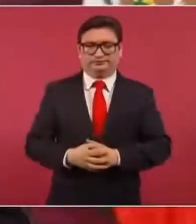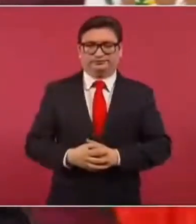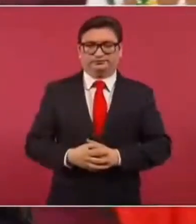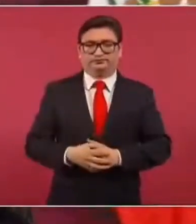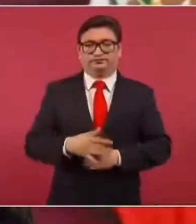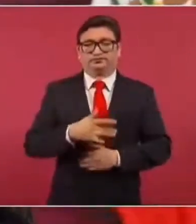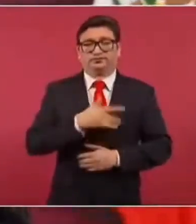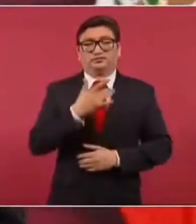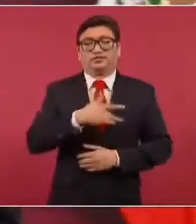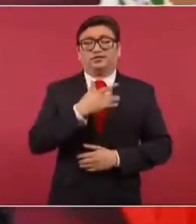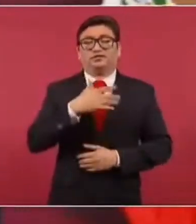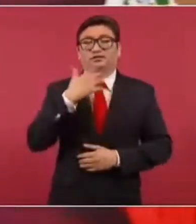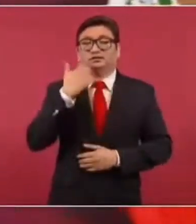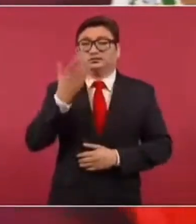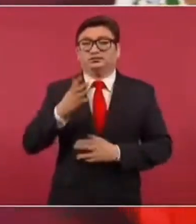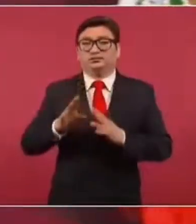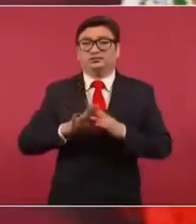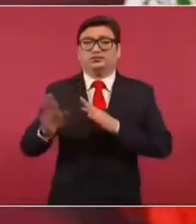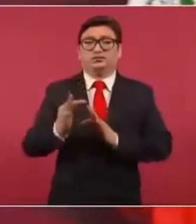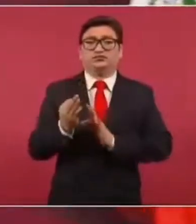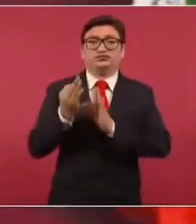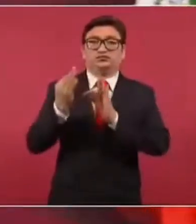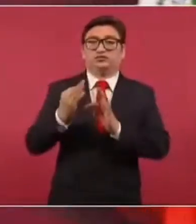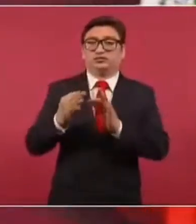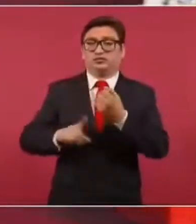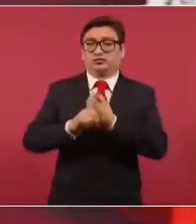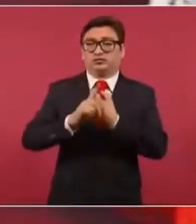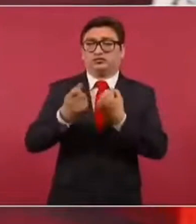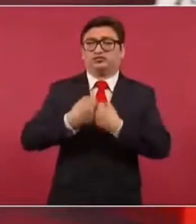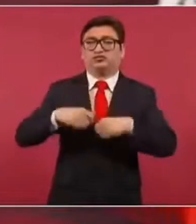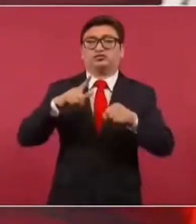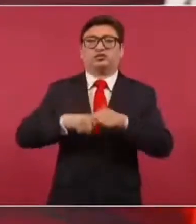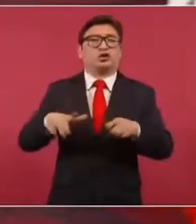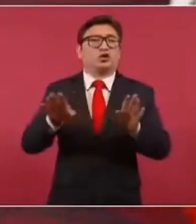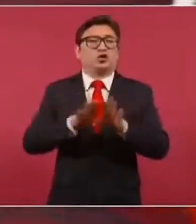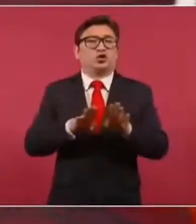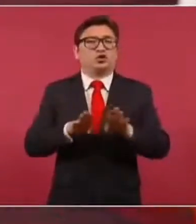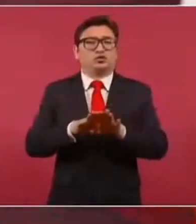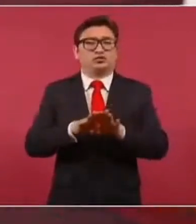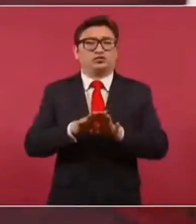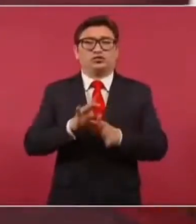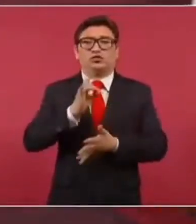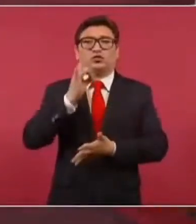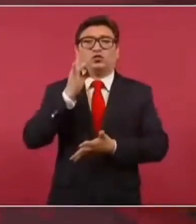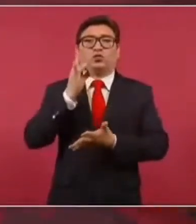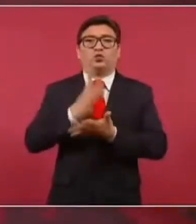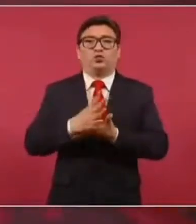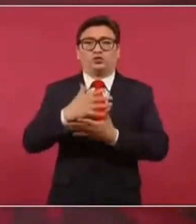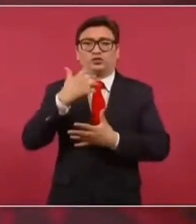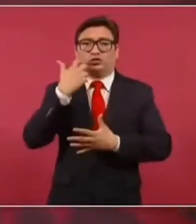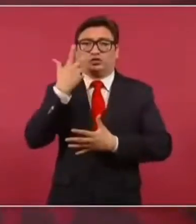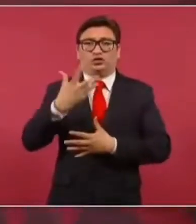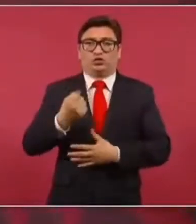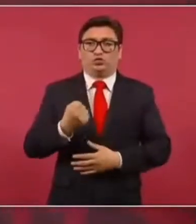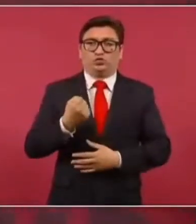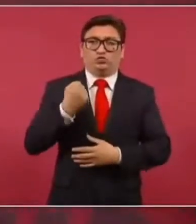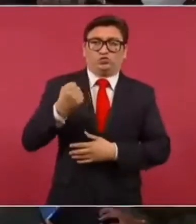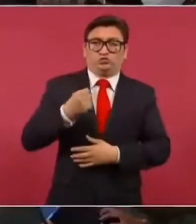de querer enfrentar problemas sociales solo con el uso de la fuerza.